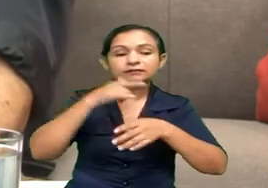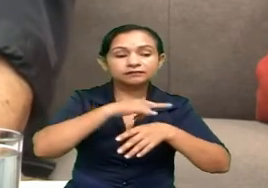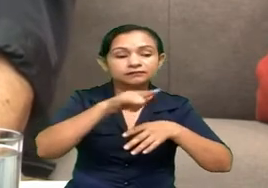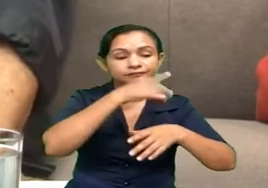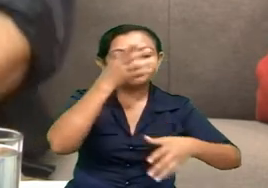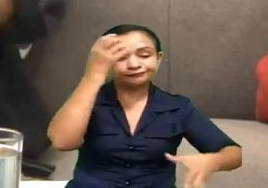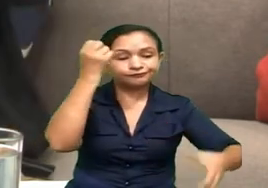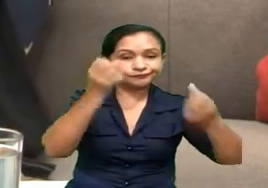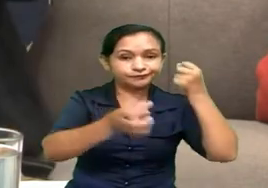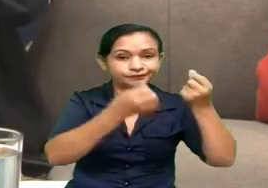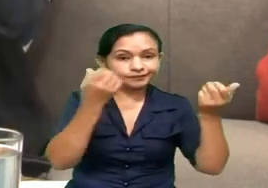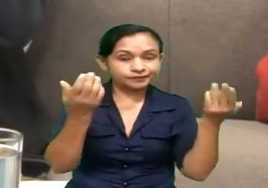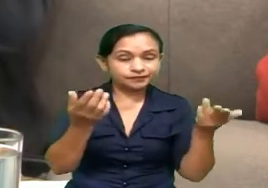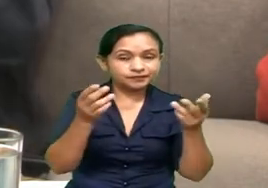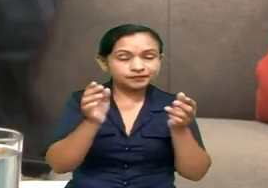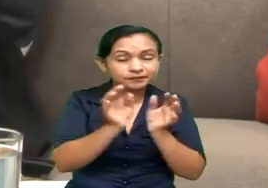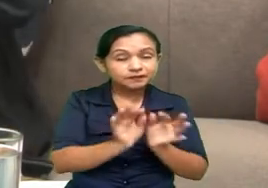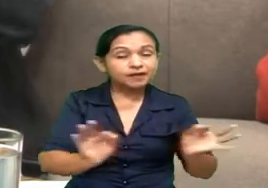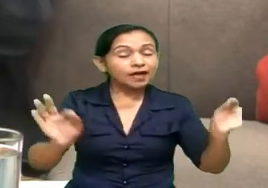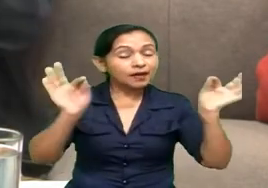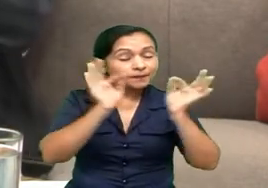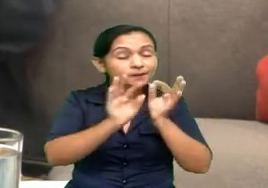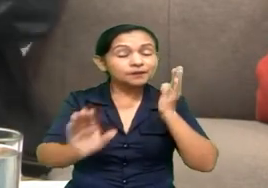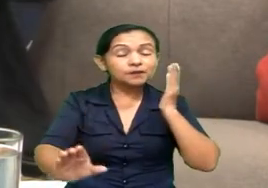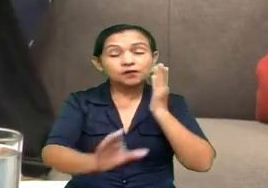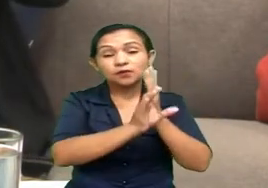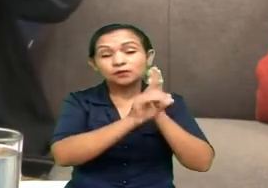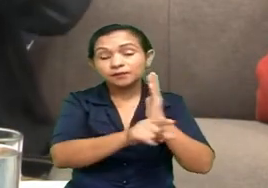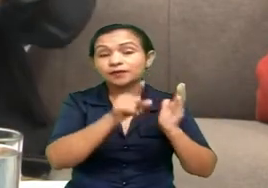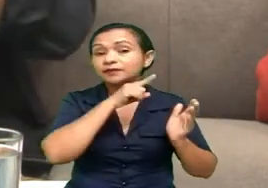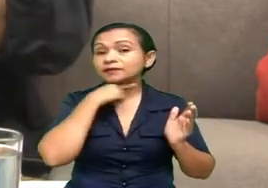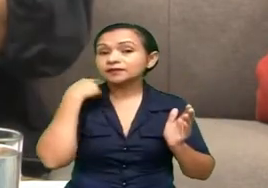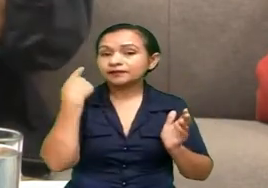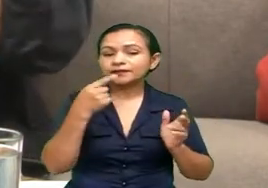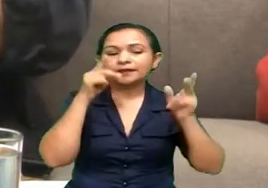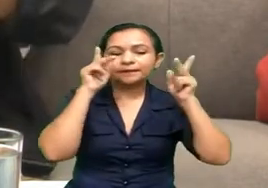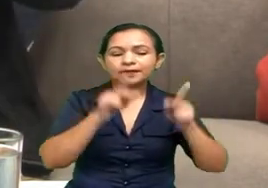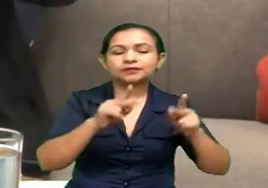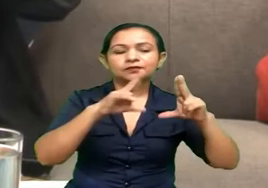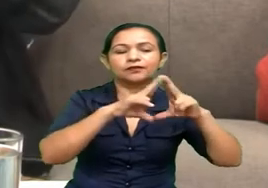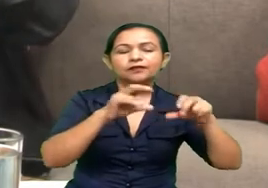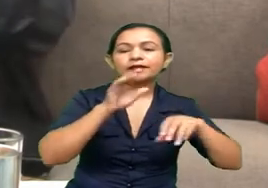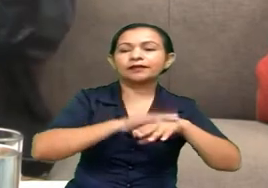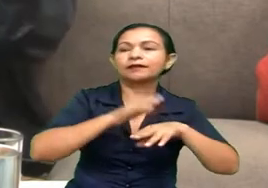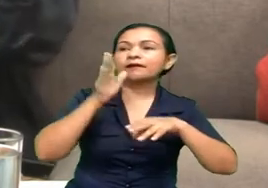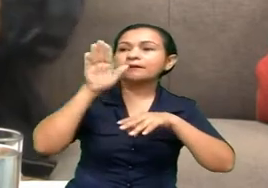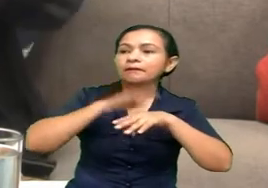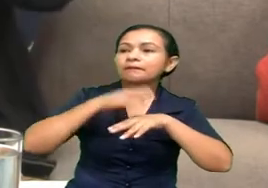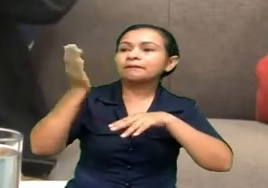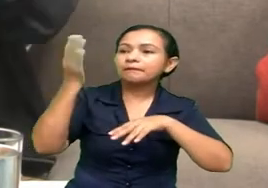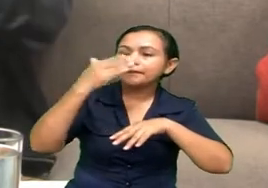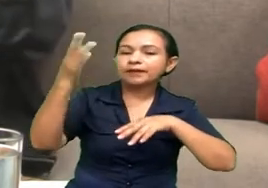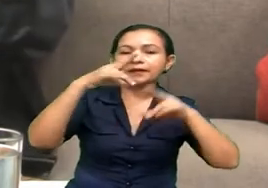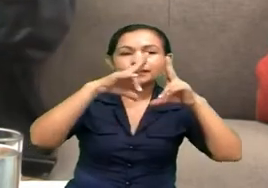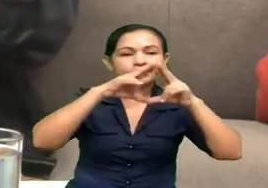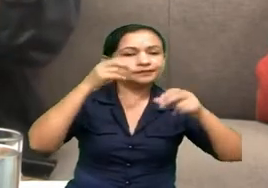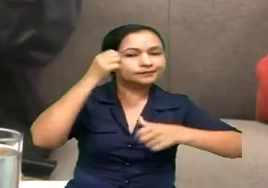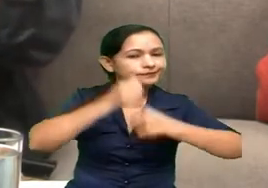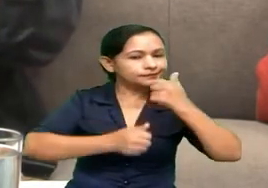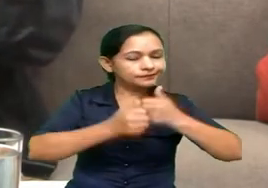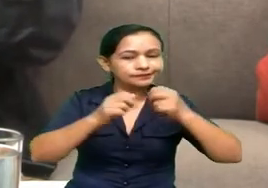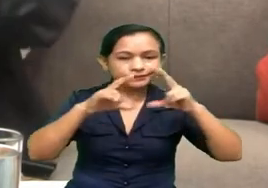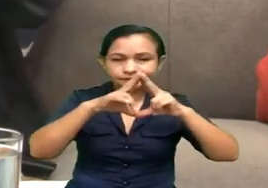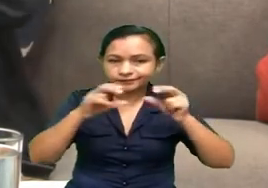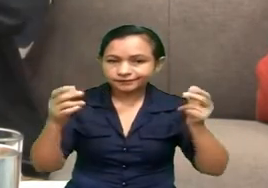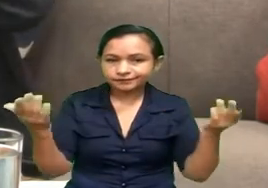país. Claro. Pero los principales culpables son los que los traen para que dañen al país, para que dañen a los